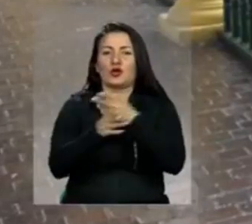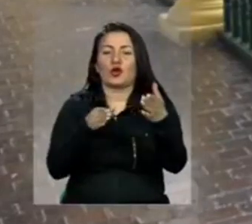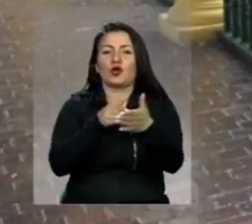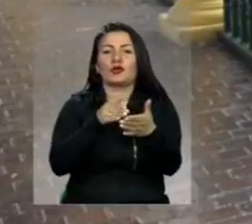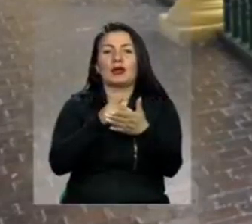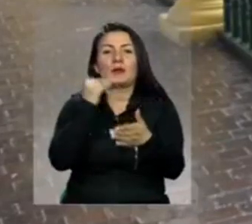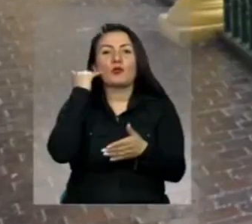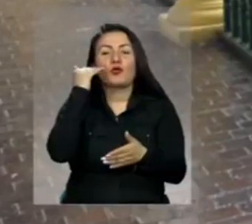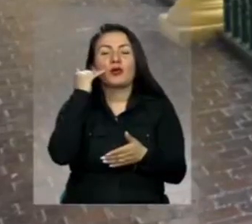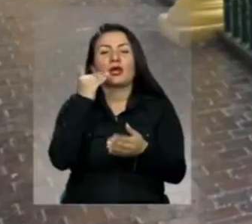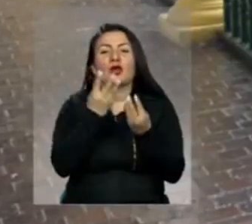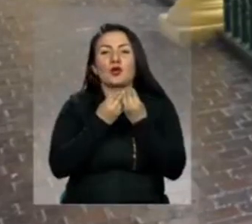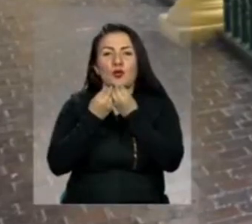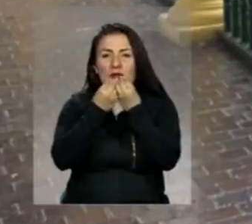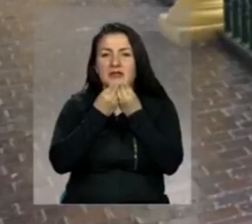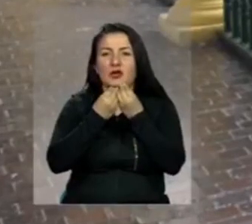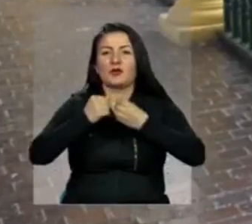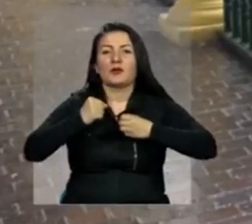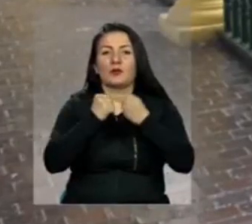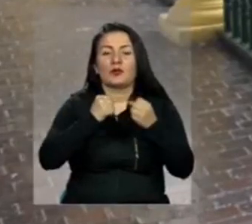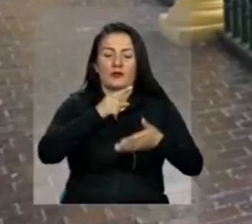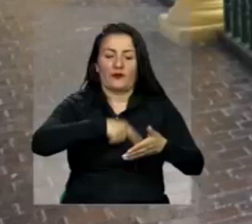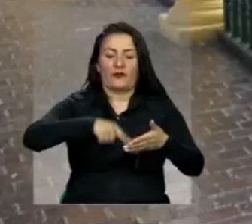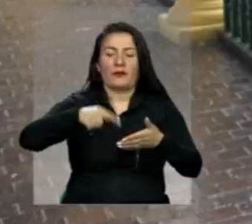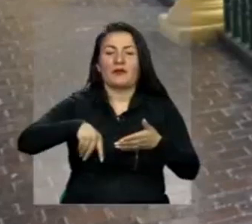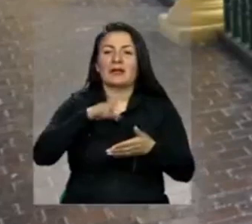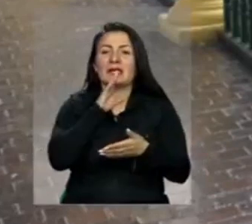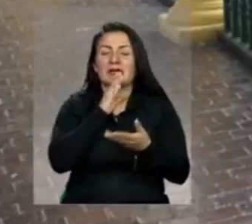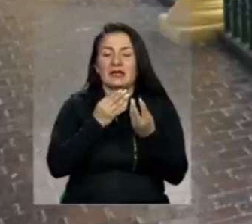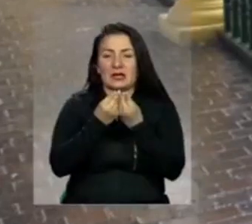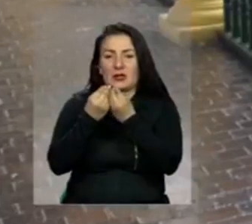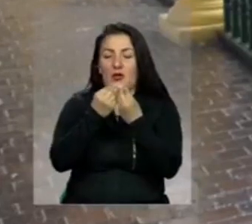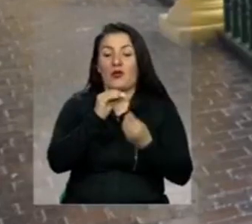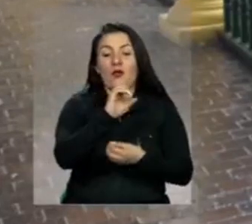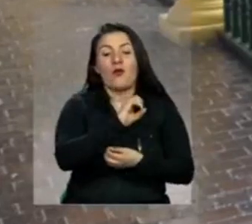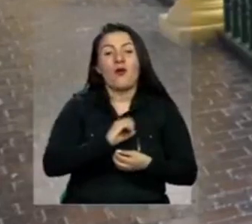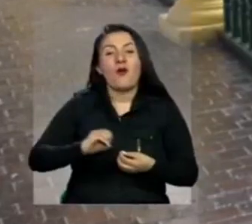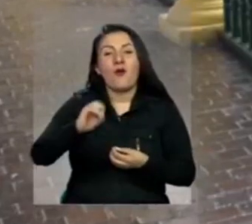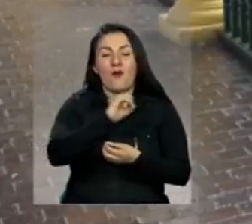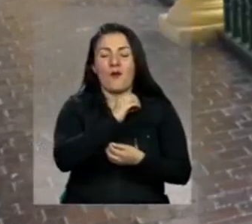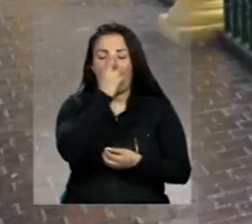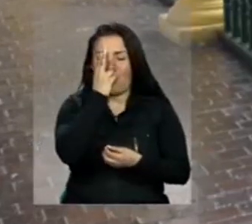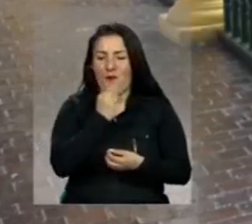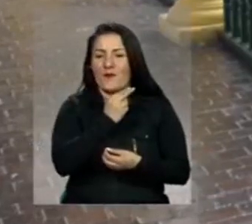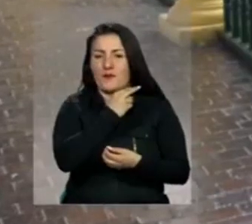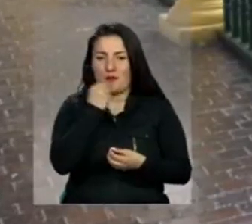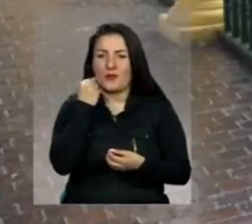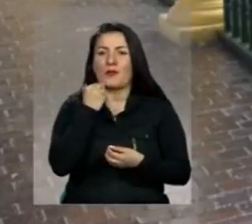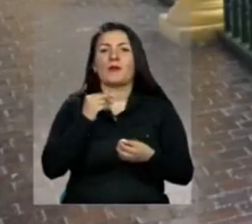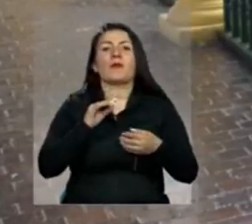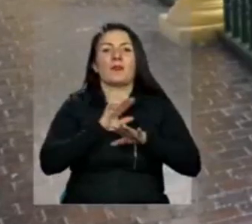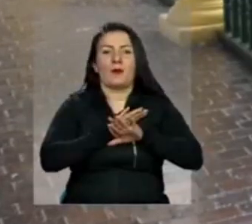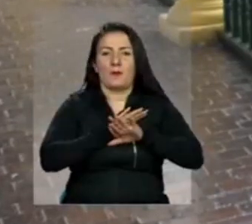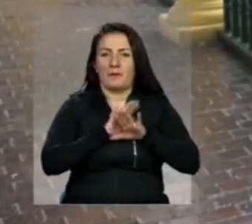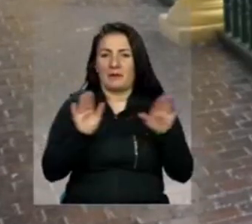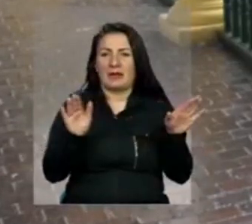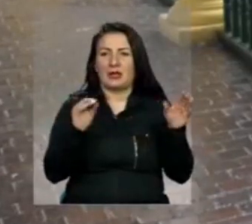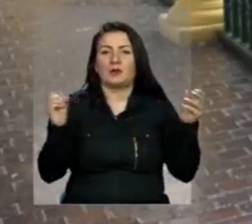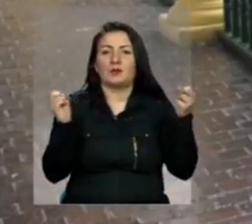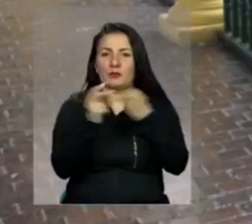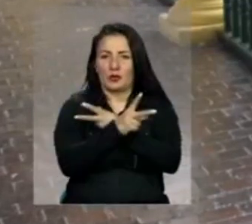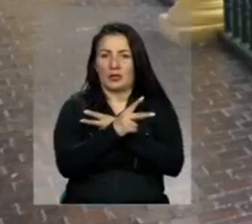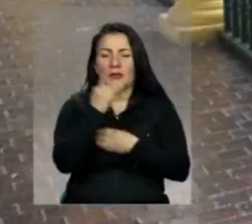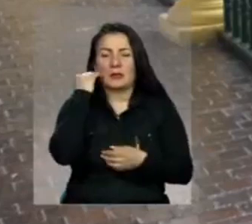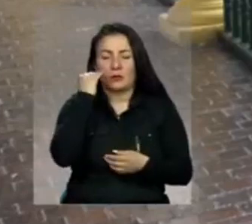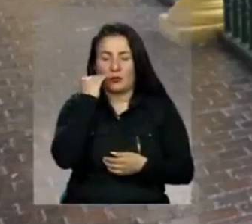Consejo de Bogotá. El documento lo firmaron los concejales hombres, quienes se comprometieron a no violentar a